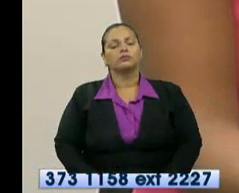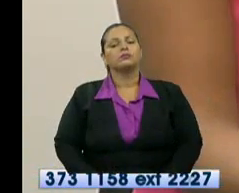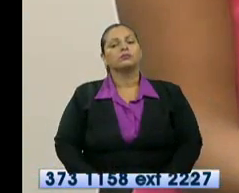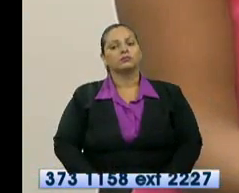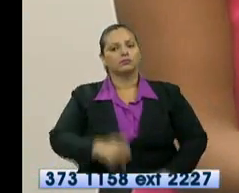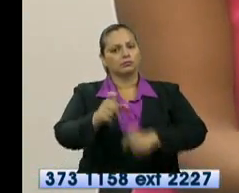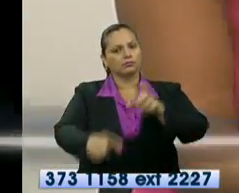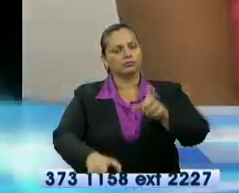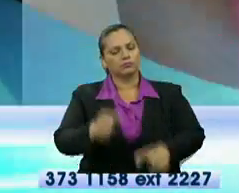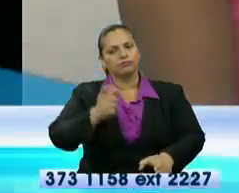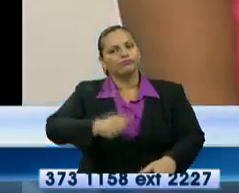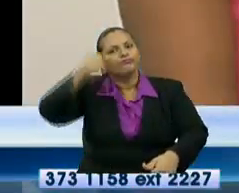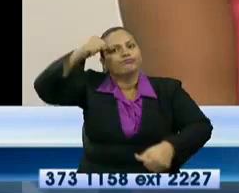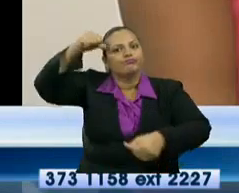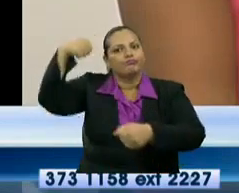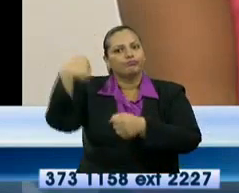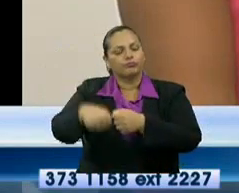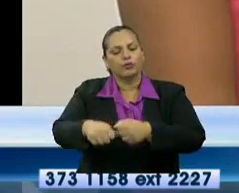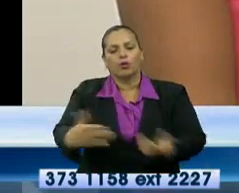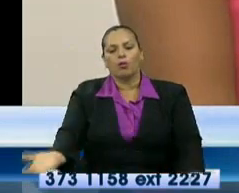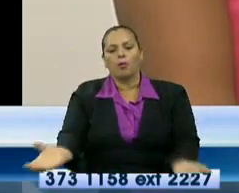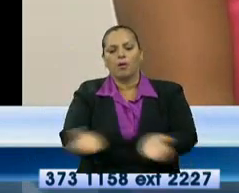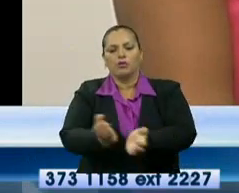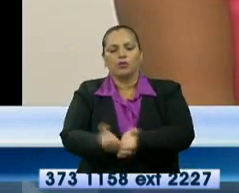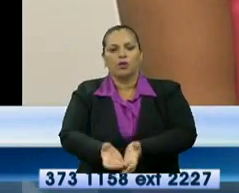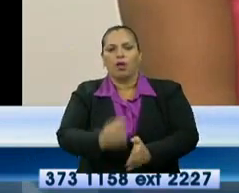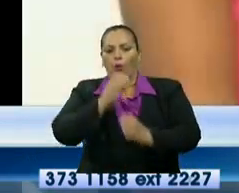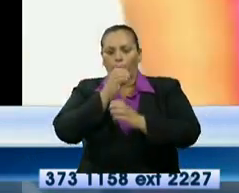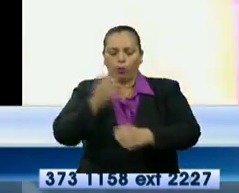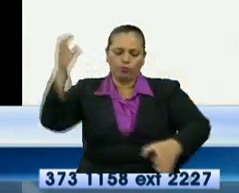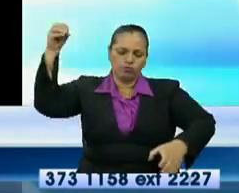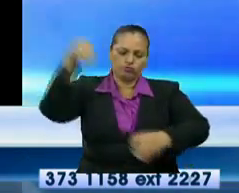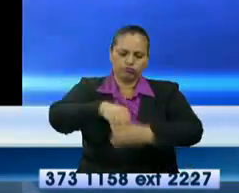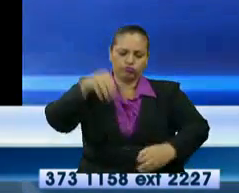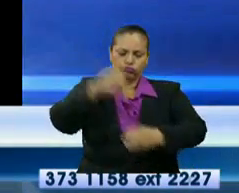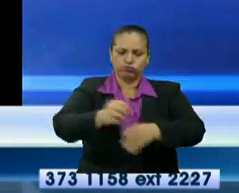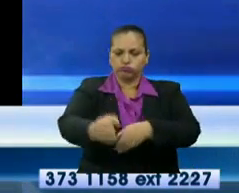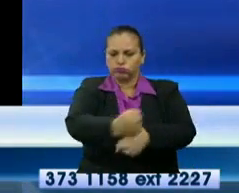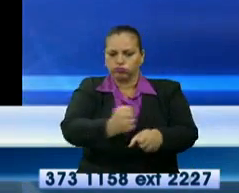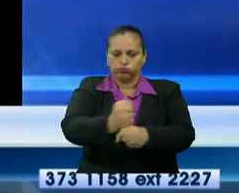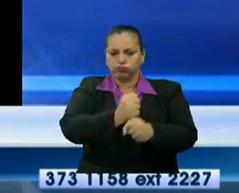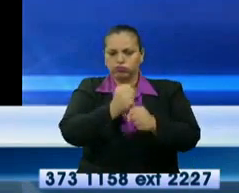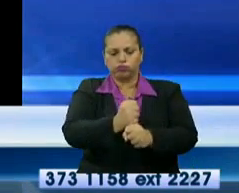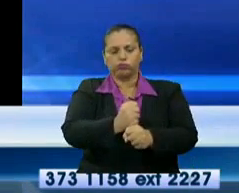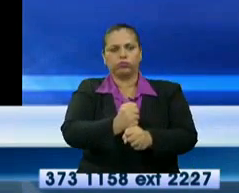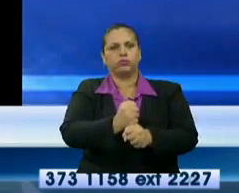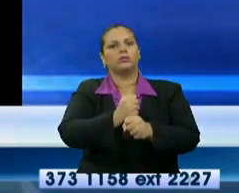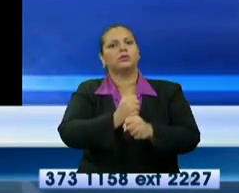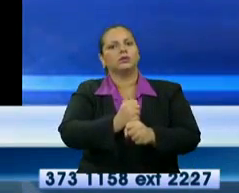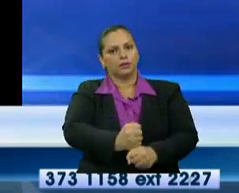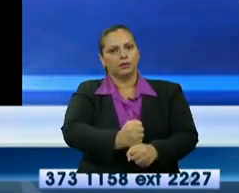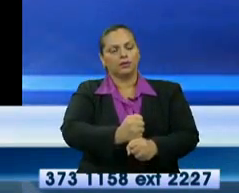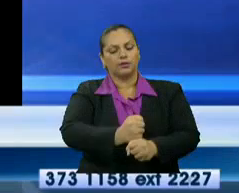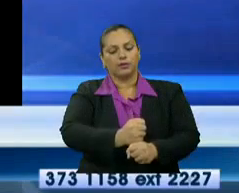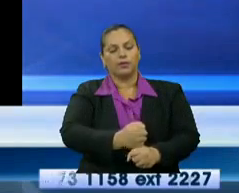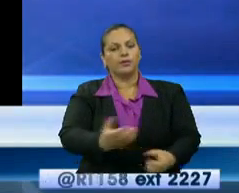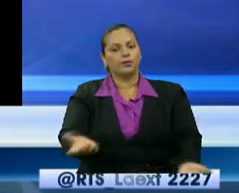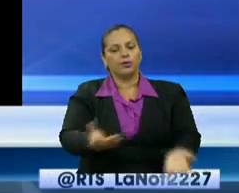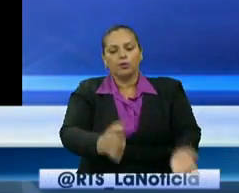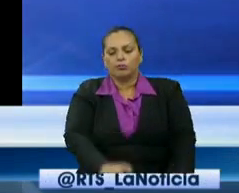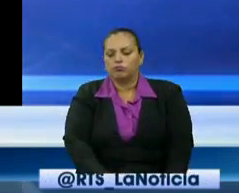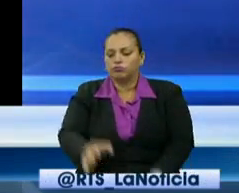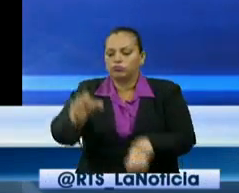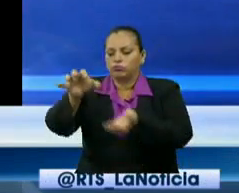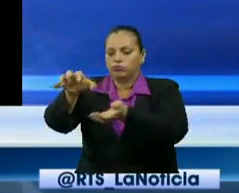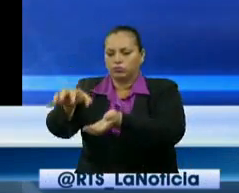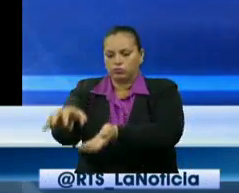en fundas resistentes, debidamente cerradas y anudadas. Estos desechos tienen que ser colocadas en las aceras, en